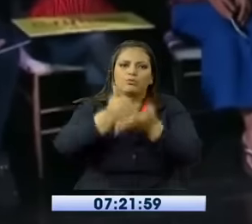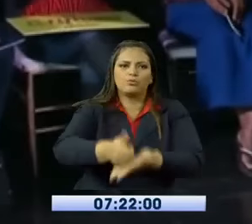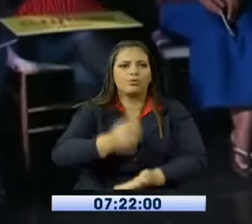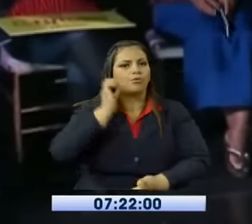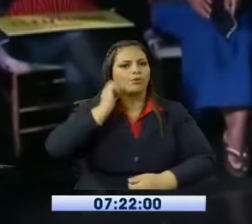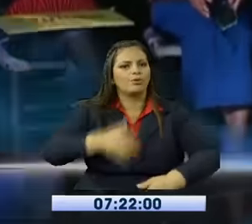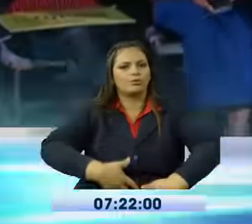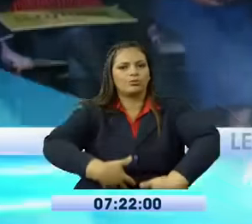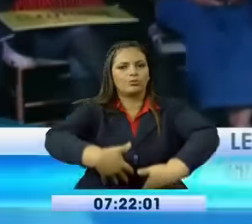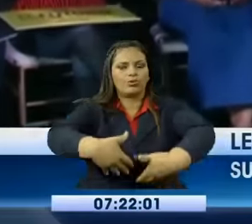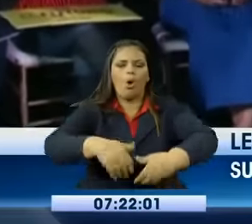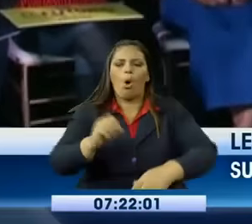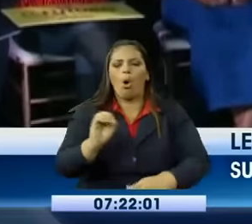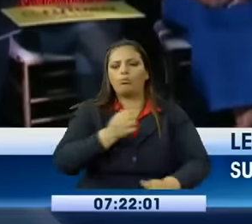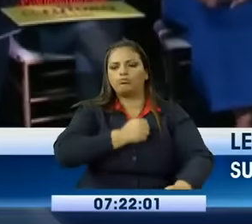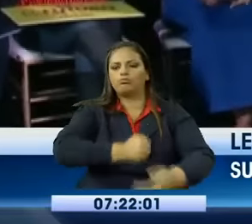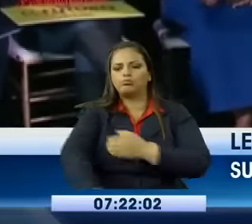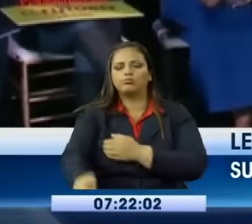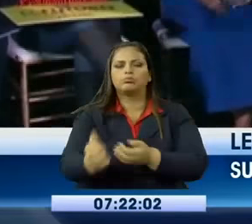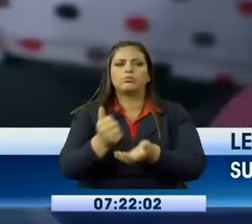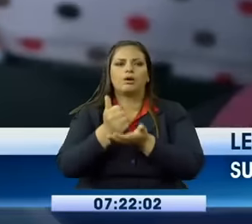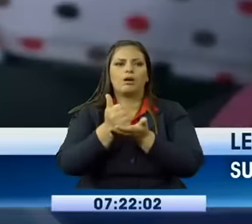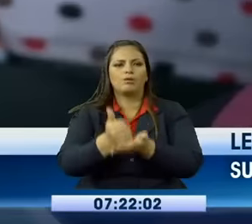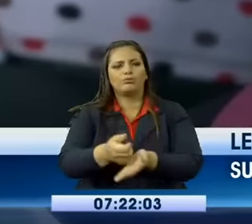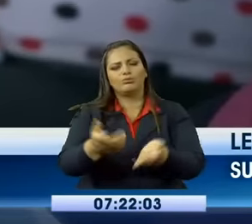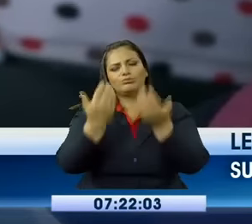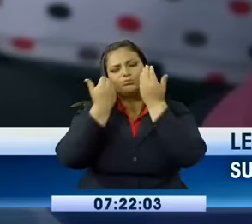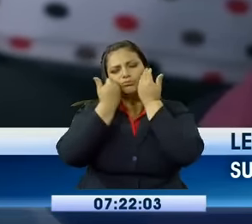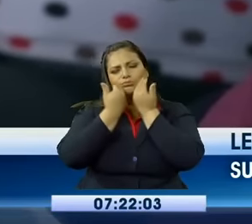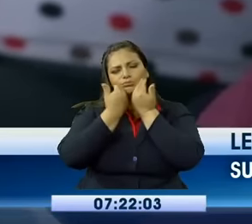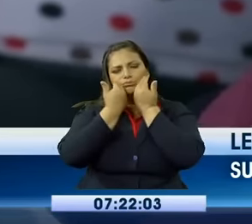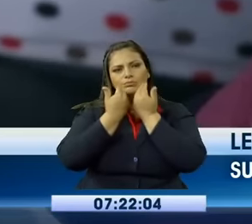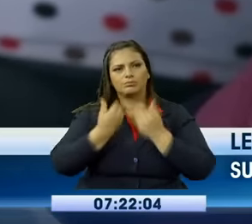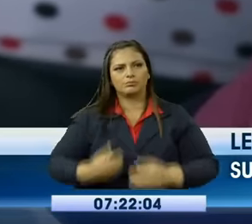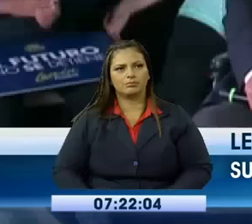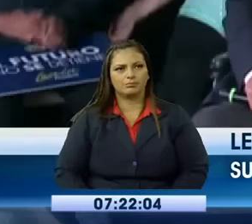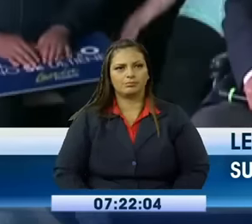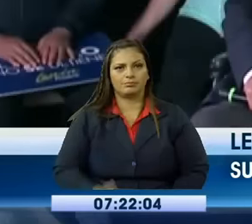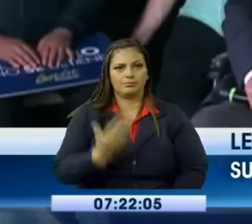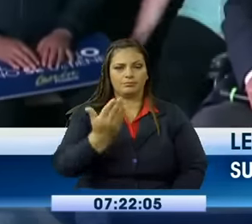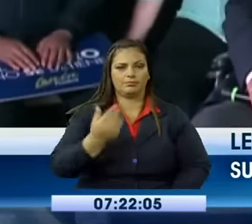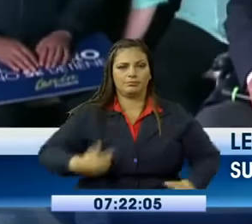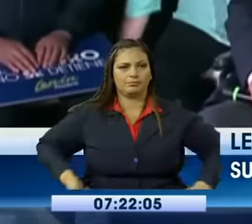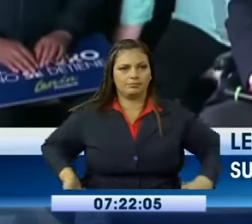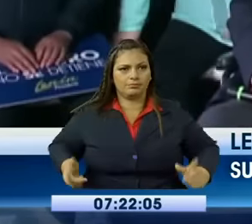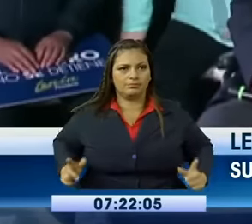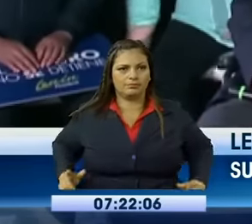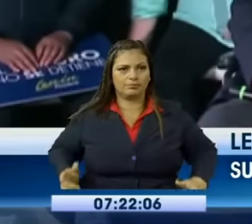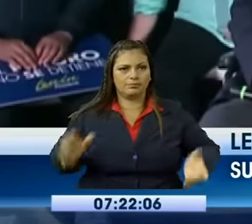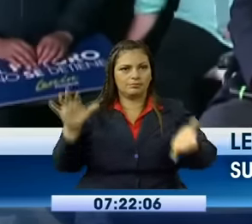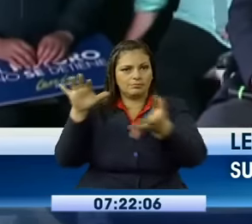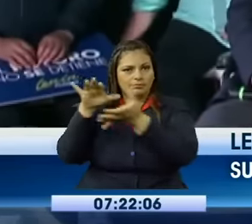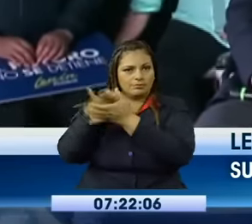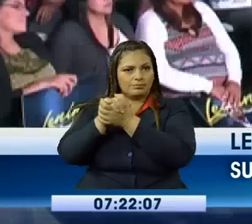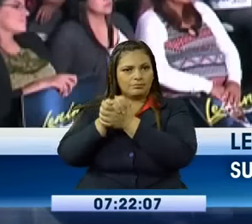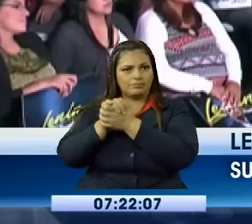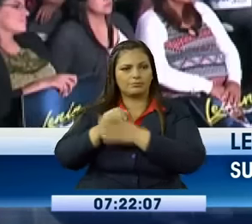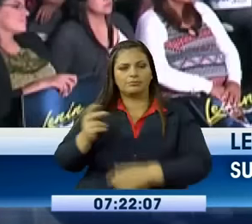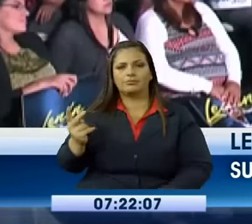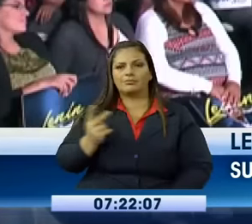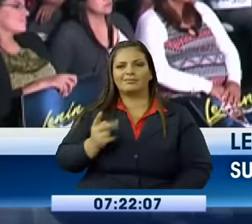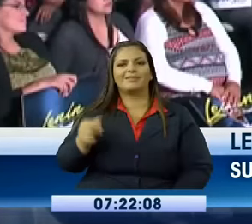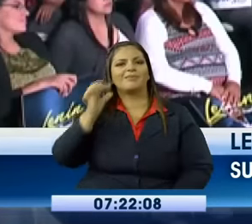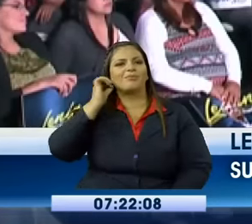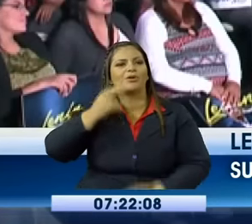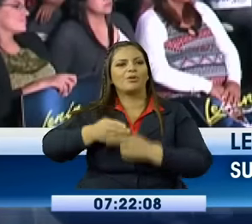Hasta la casa de campaña en el norte de Quito llegó el candidato a la presidencia por Alianza País, Lenín Moreno, en compañía de su esposa Rocío González, donde fue